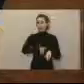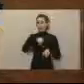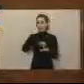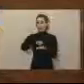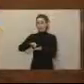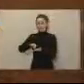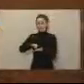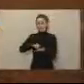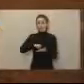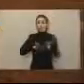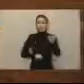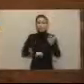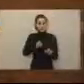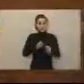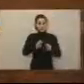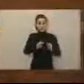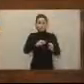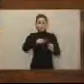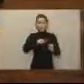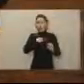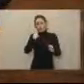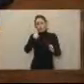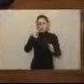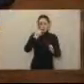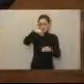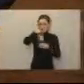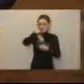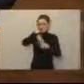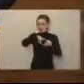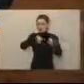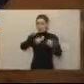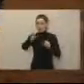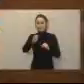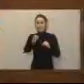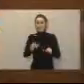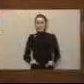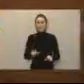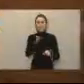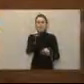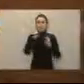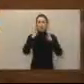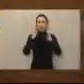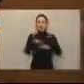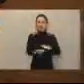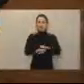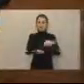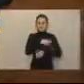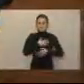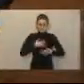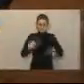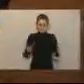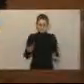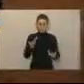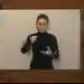servicios jurídicos del Principado o por cualquier otro mecanismo que el Consejo de Gobierno estime oportuno, ¿no? Incluidos los